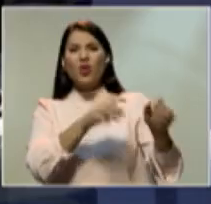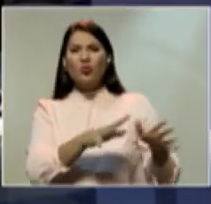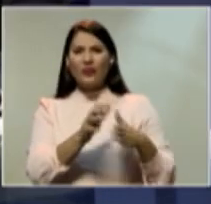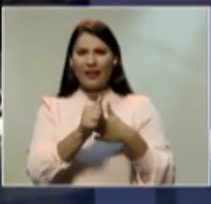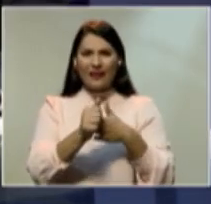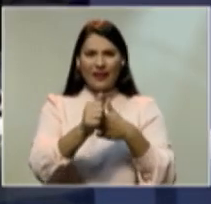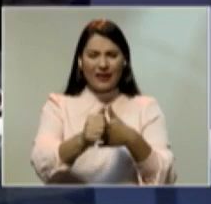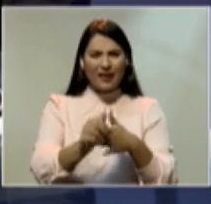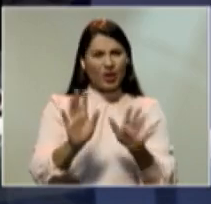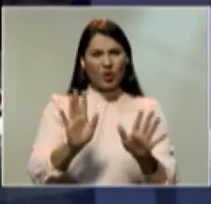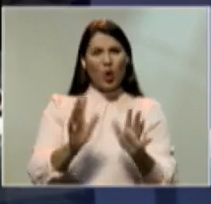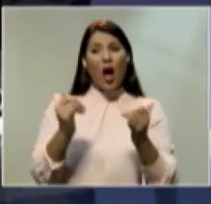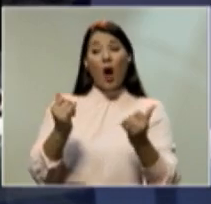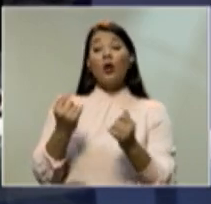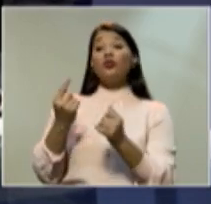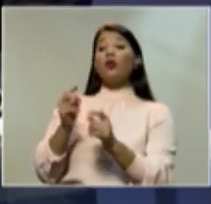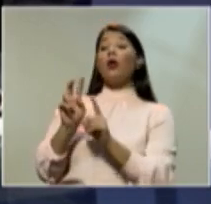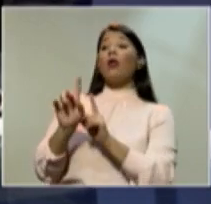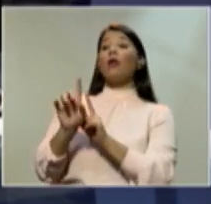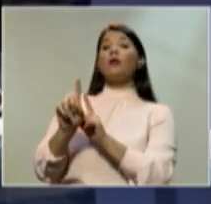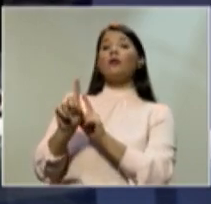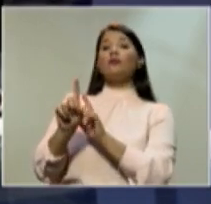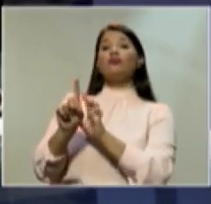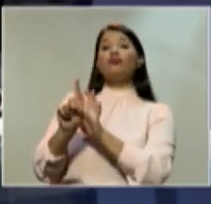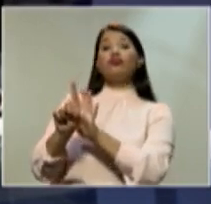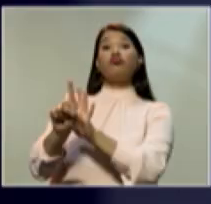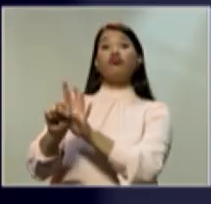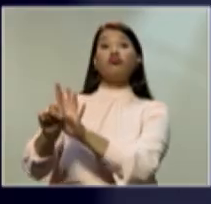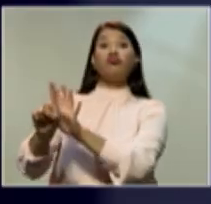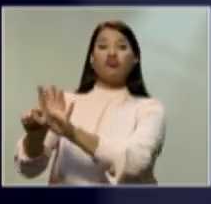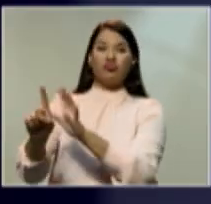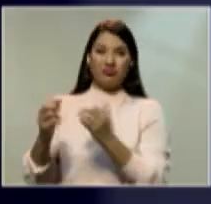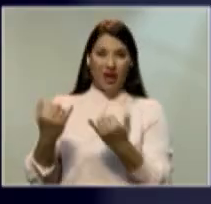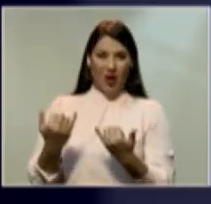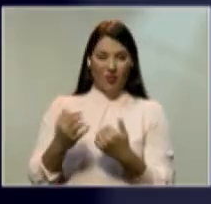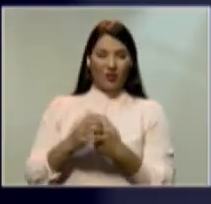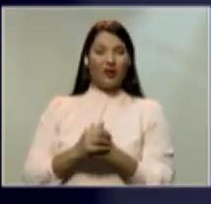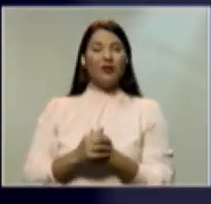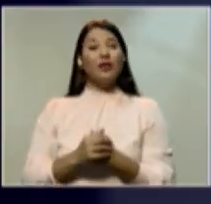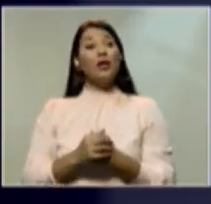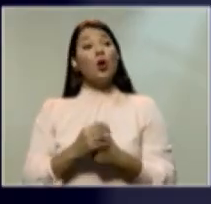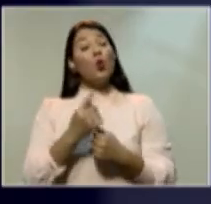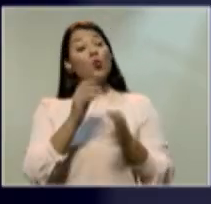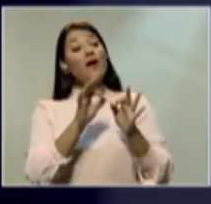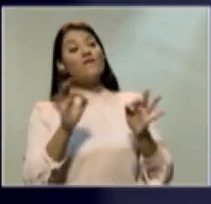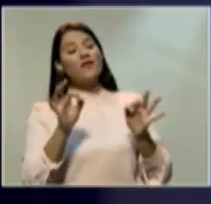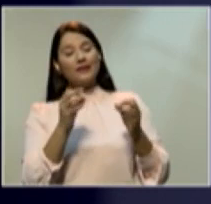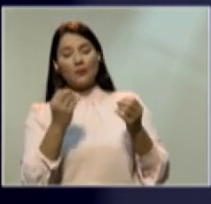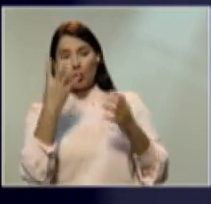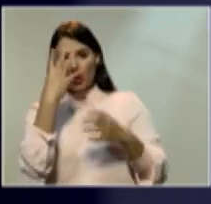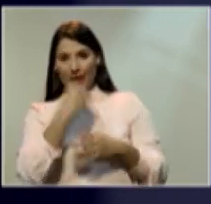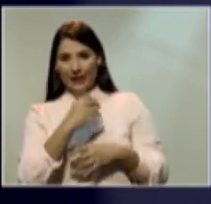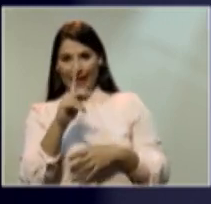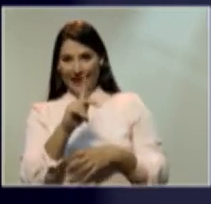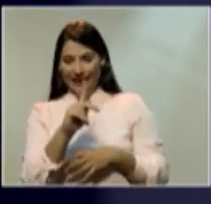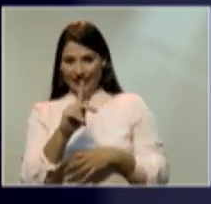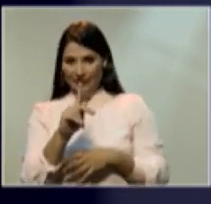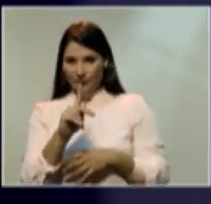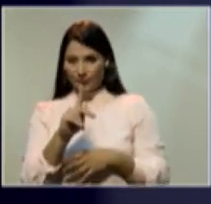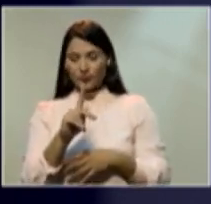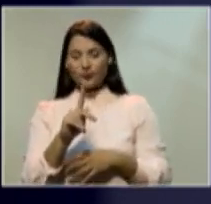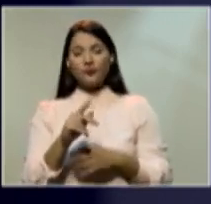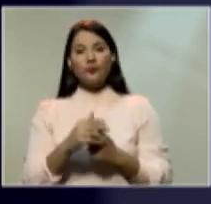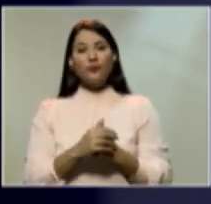y se ponen a seguir, con consecuencias que yo creo que son nefastas. Hay una frase lindísima de Clint Eastwood, en un momento